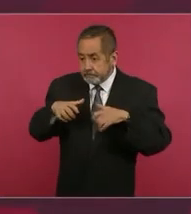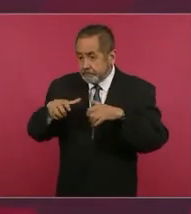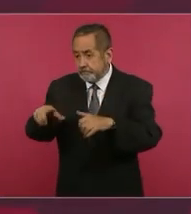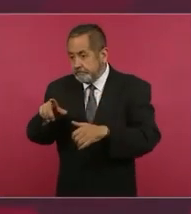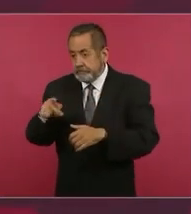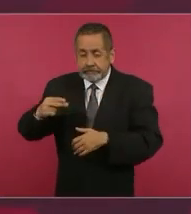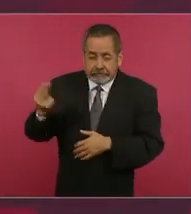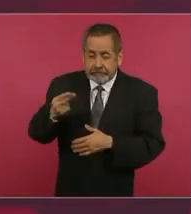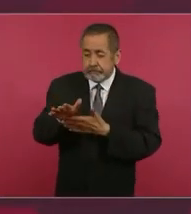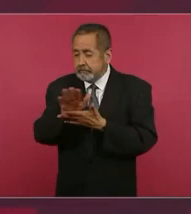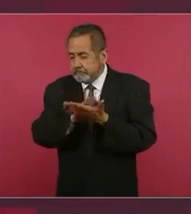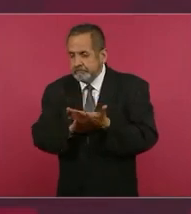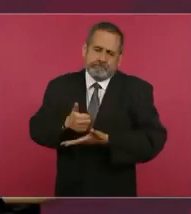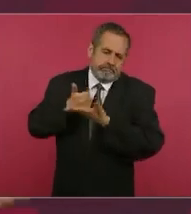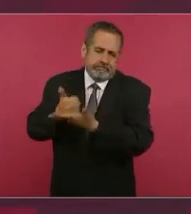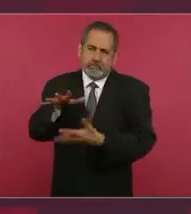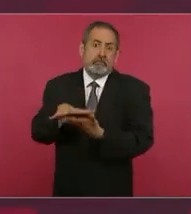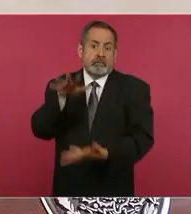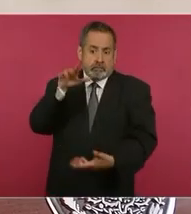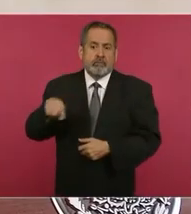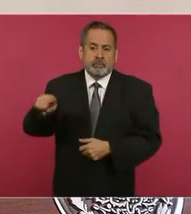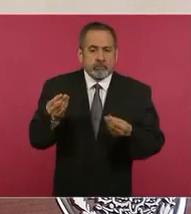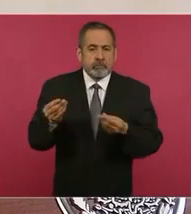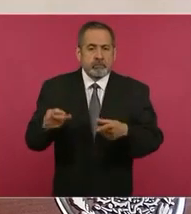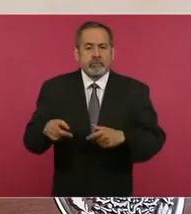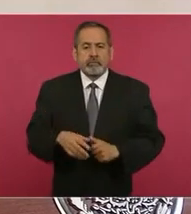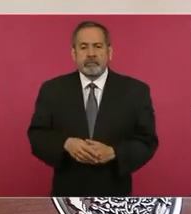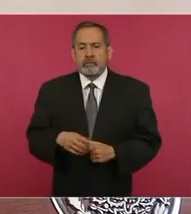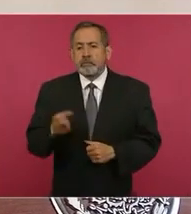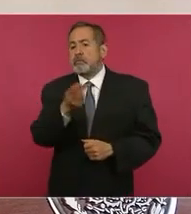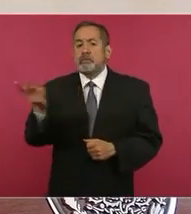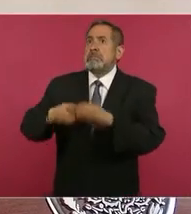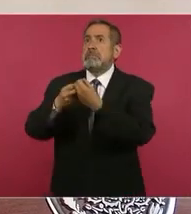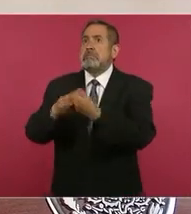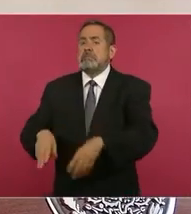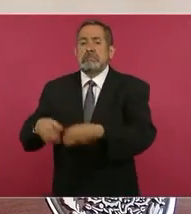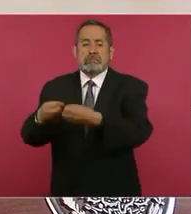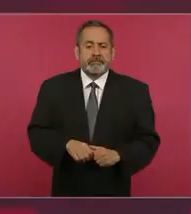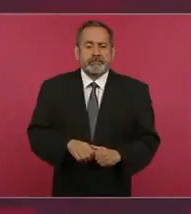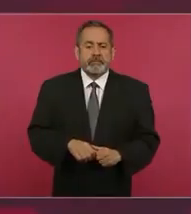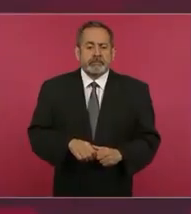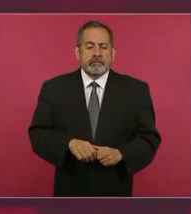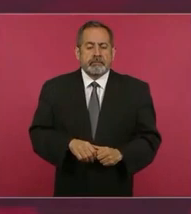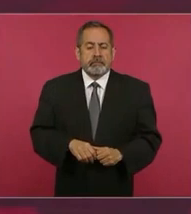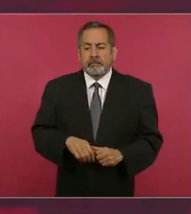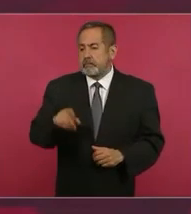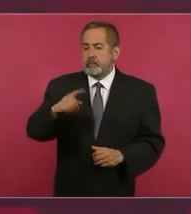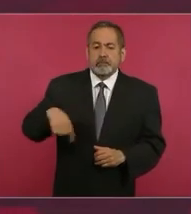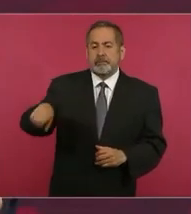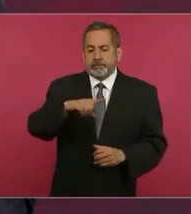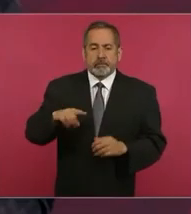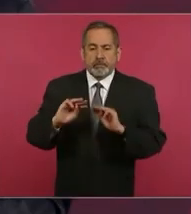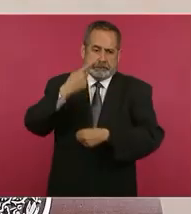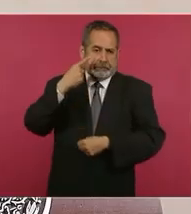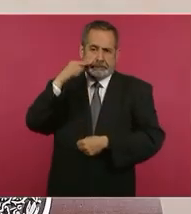más necesitada que es la mayoría hay quienes perdieron sus casas perdieron sus